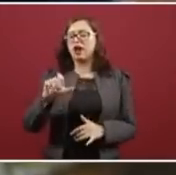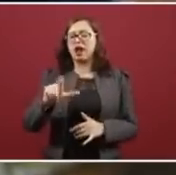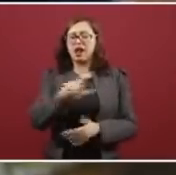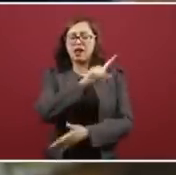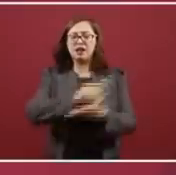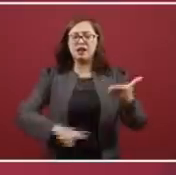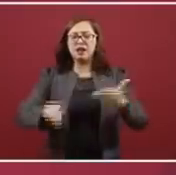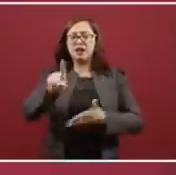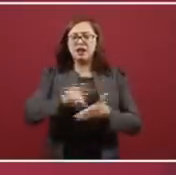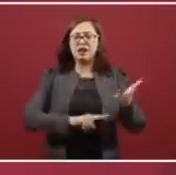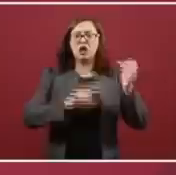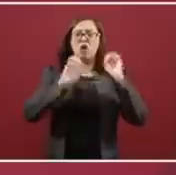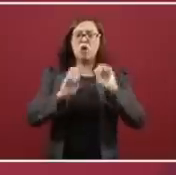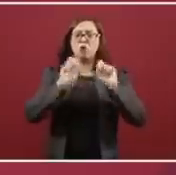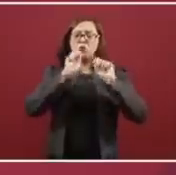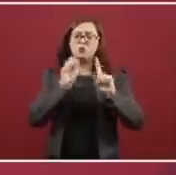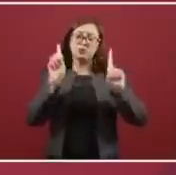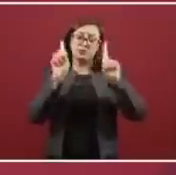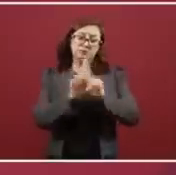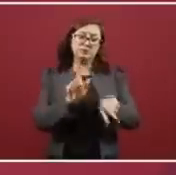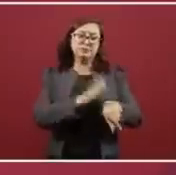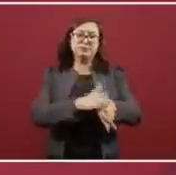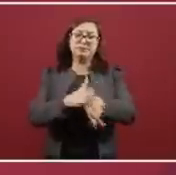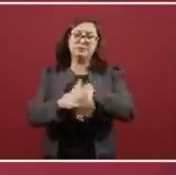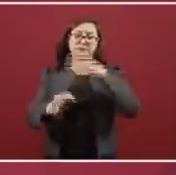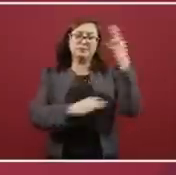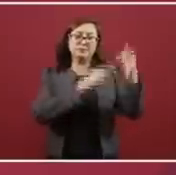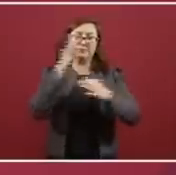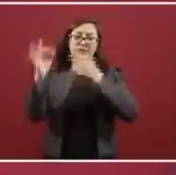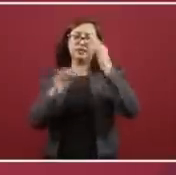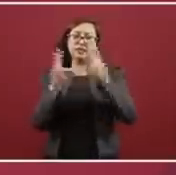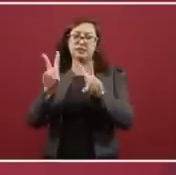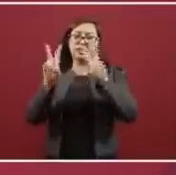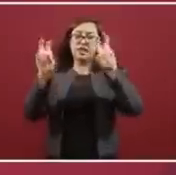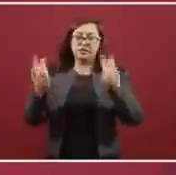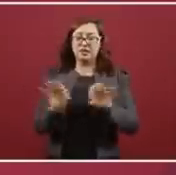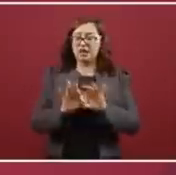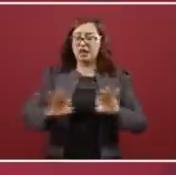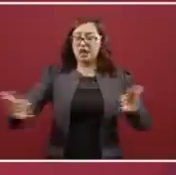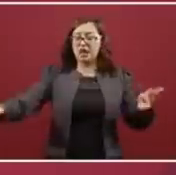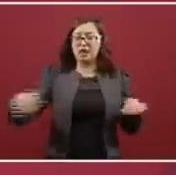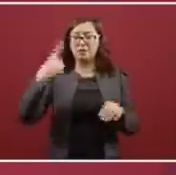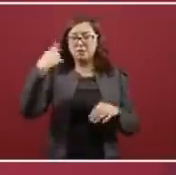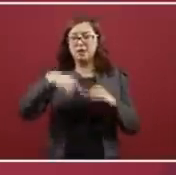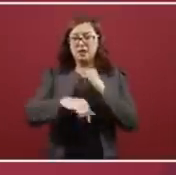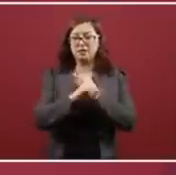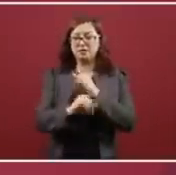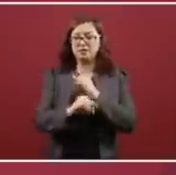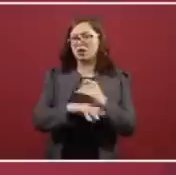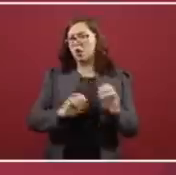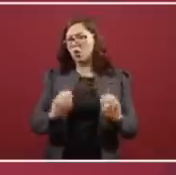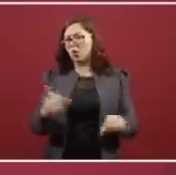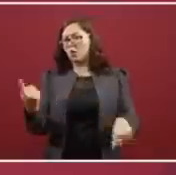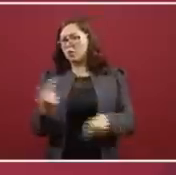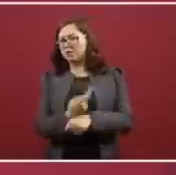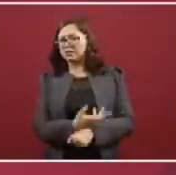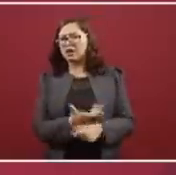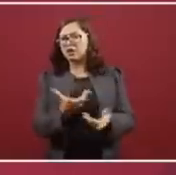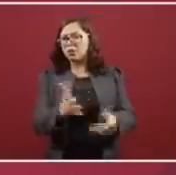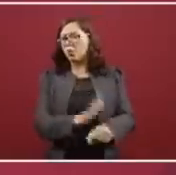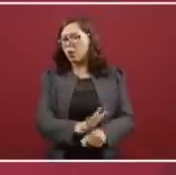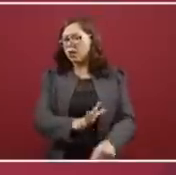el lanzamiento de las pre bases para la licitación de la fibra óptica no nada es que no debe de